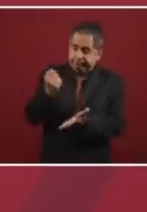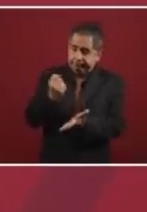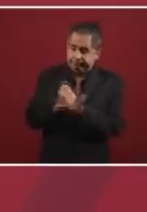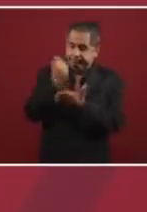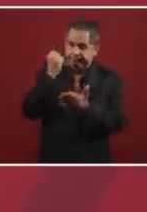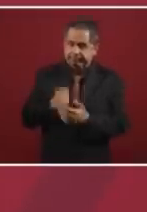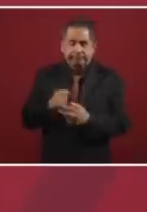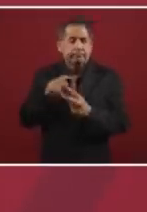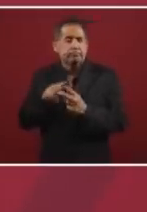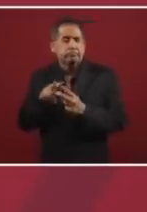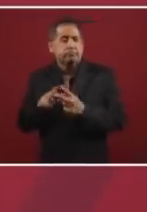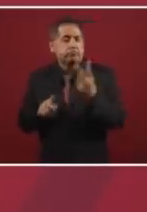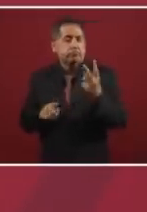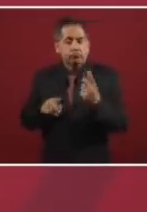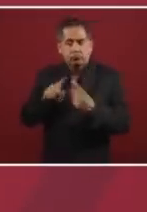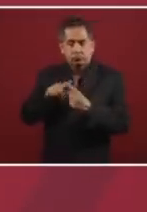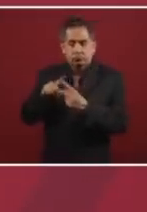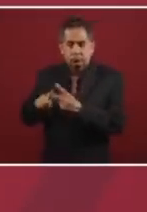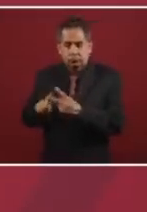dos reformas